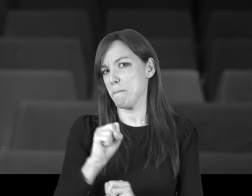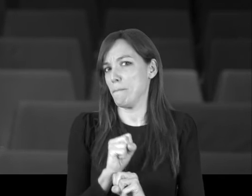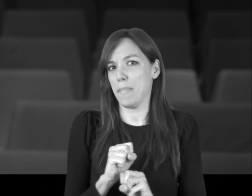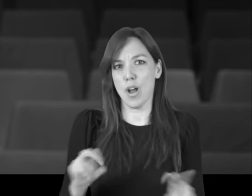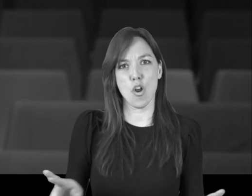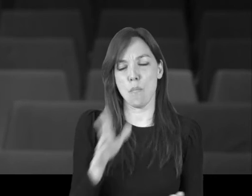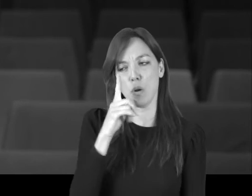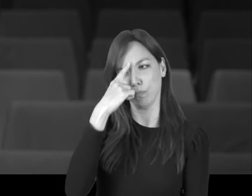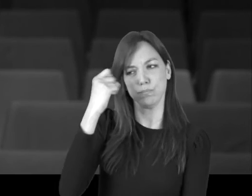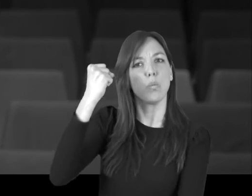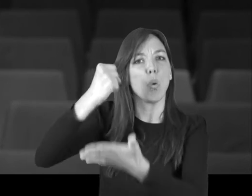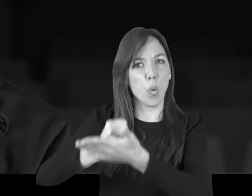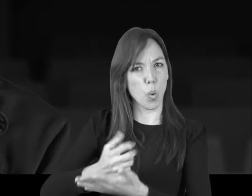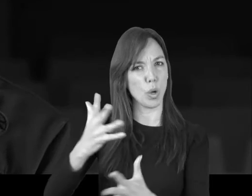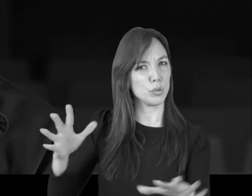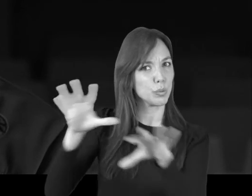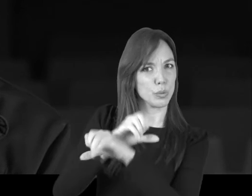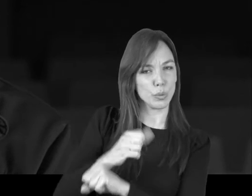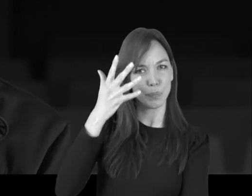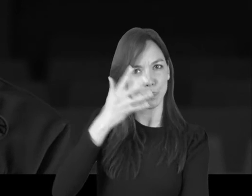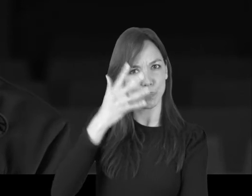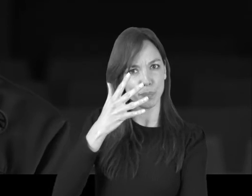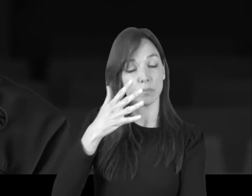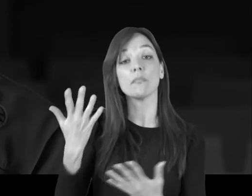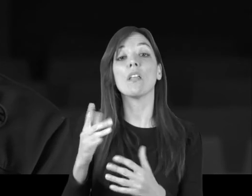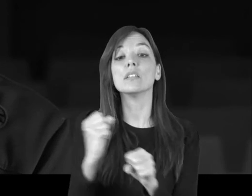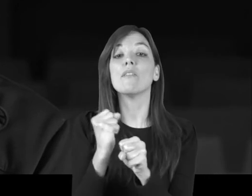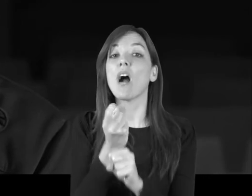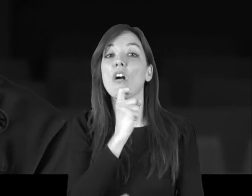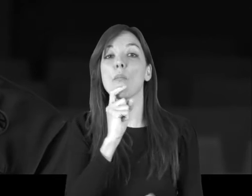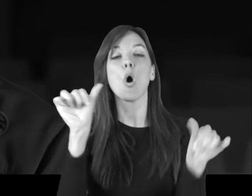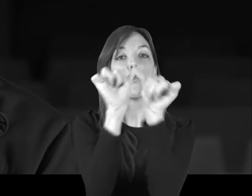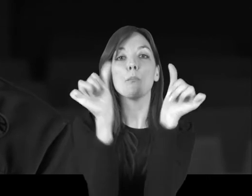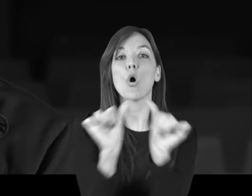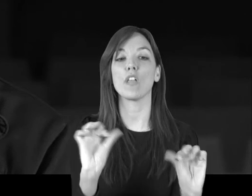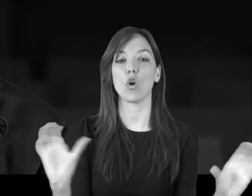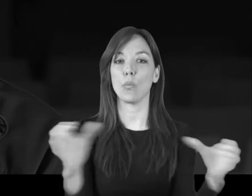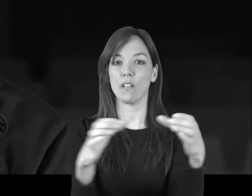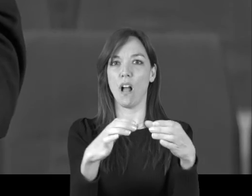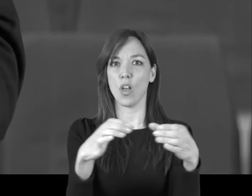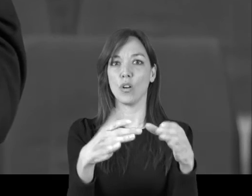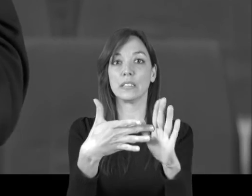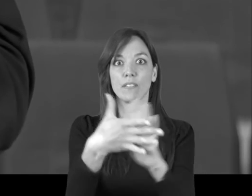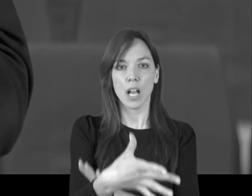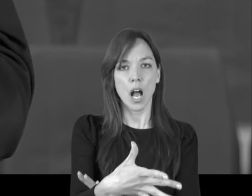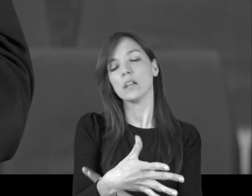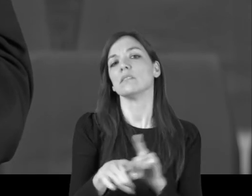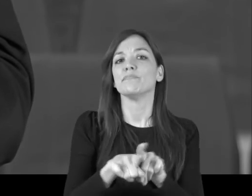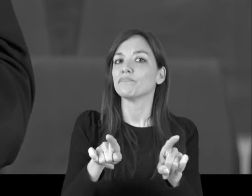sociedad. Está muy estigmatizado. Hay que trabajar sobre ese modelo. ¿Y qué le llamamos modelo comunitario? Es que las personas